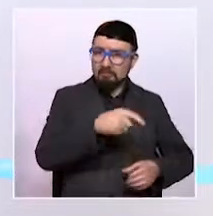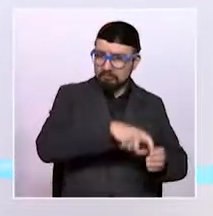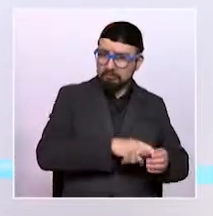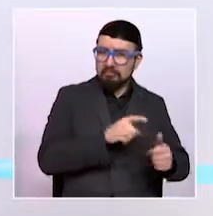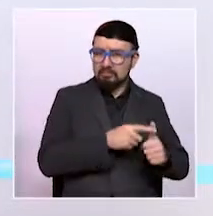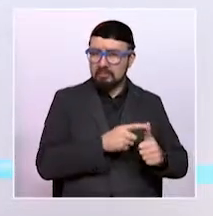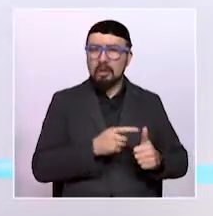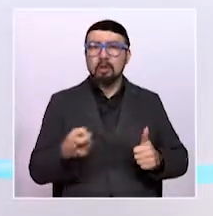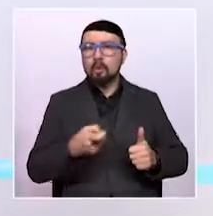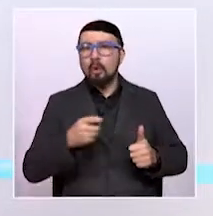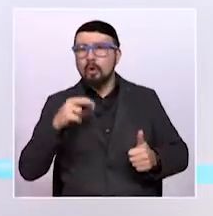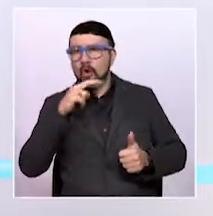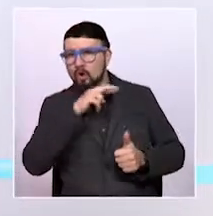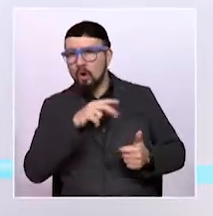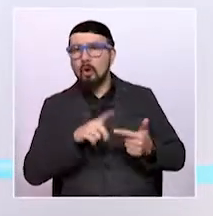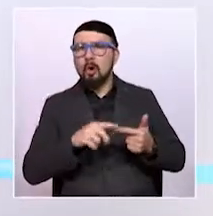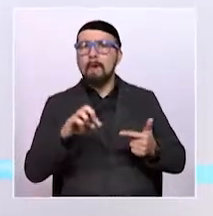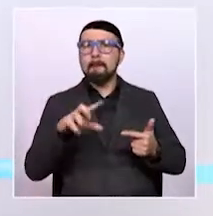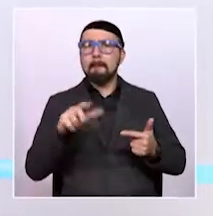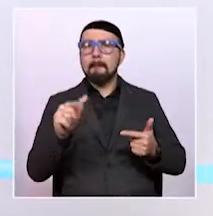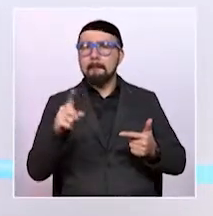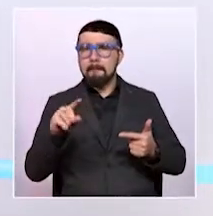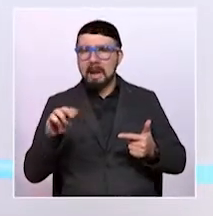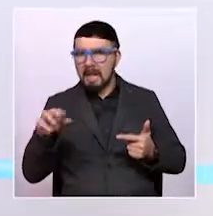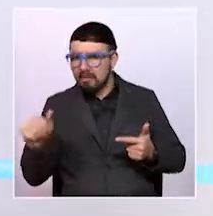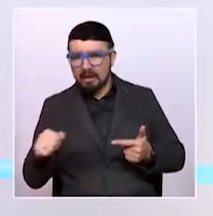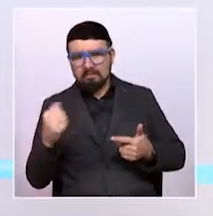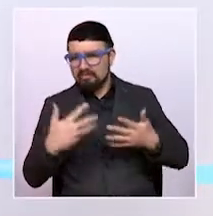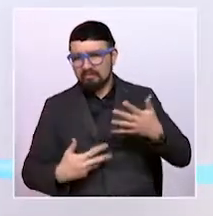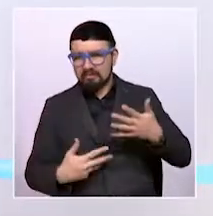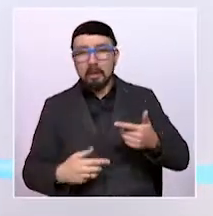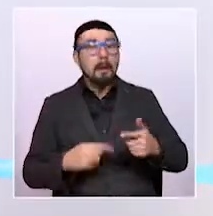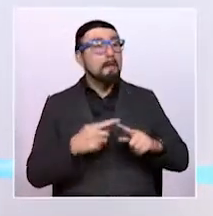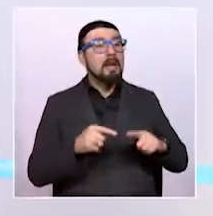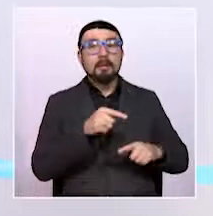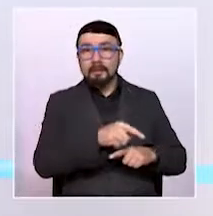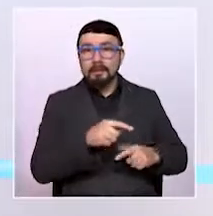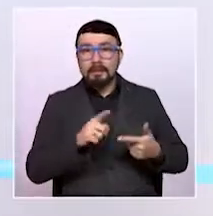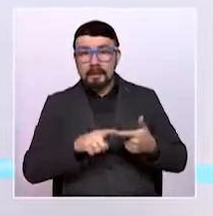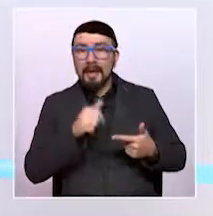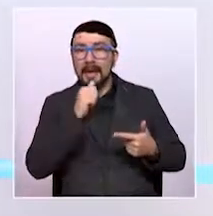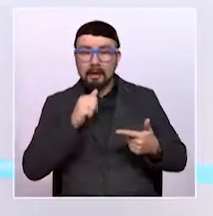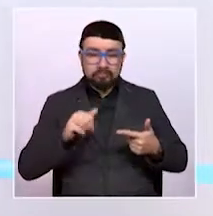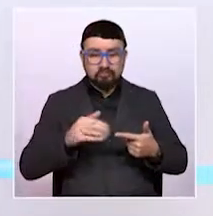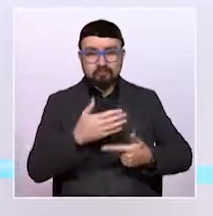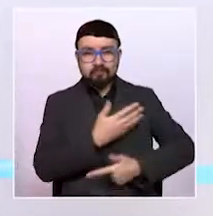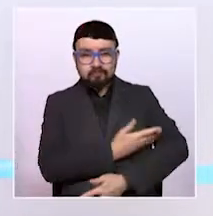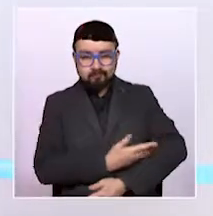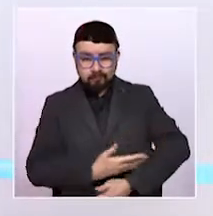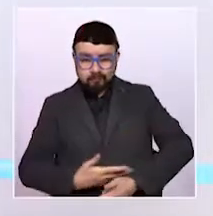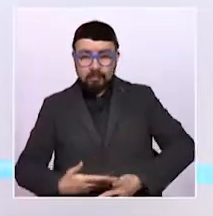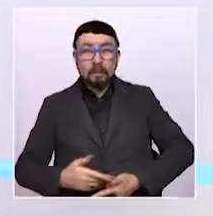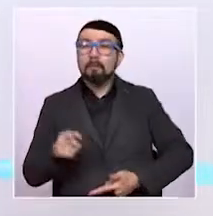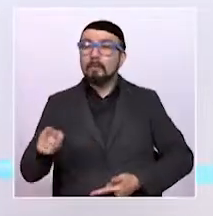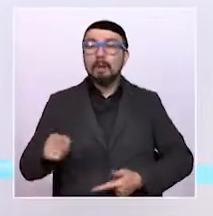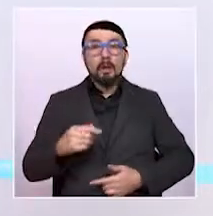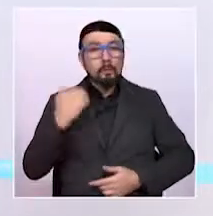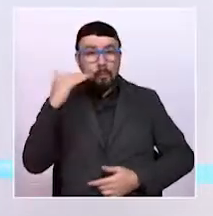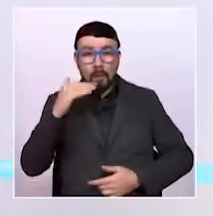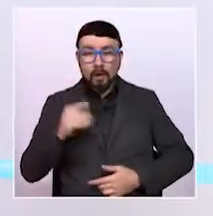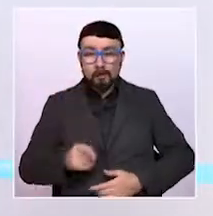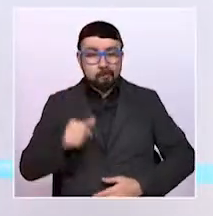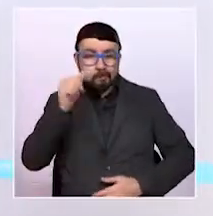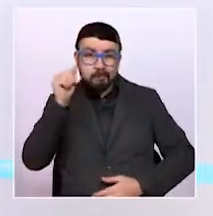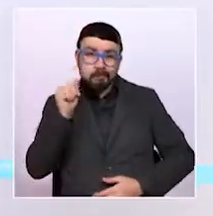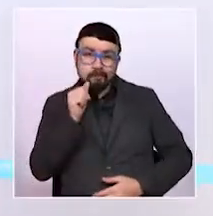otras células pero el plasma lo que le da el líquido a la sangre la paciente en el embarazo aumenta mucho esos volúmenes